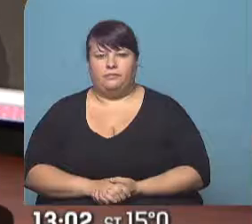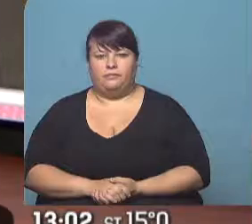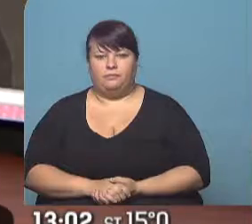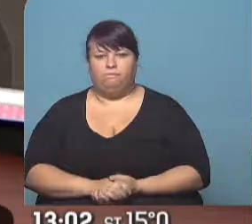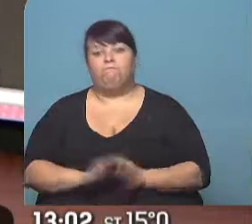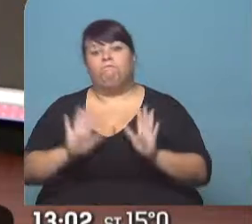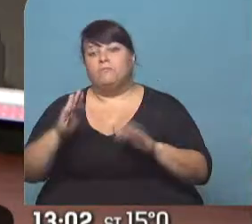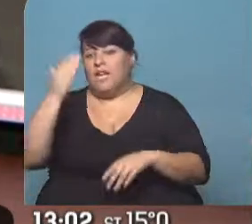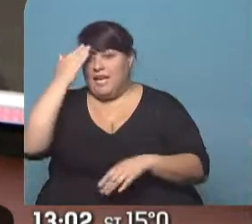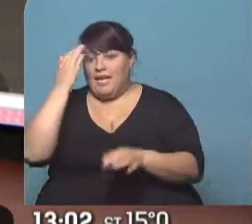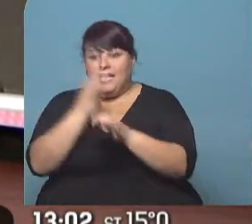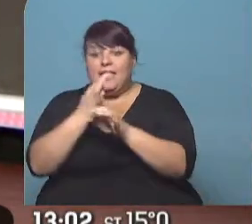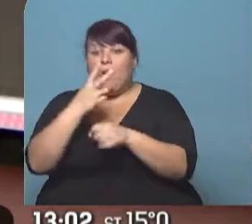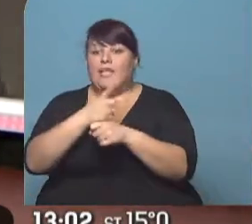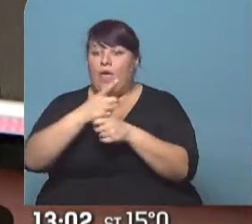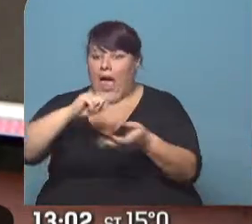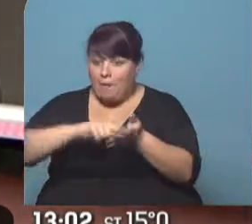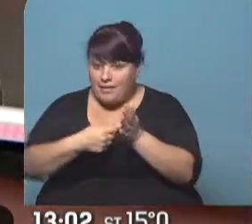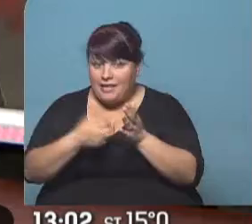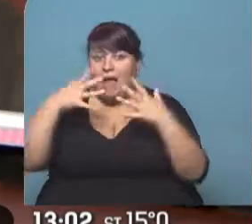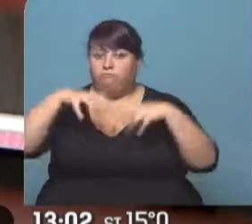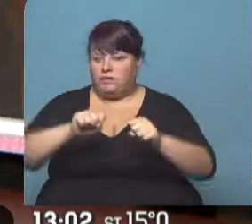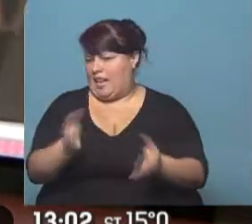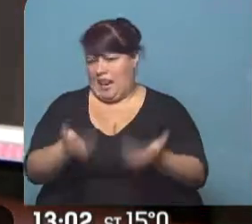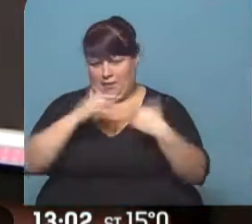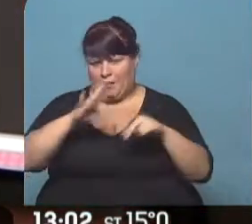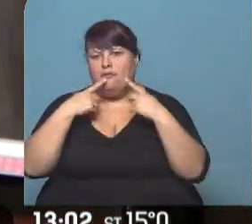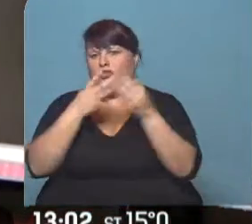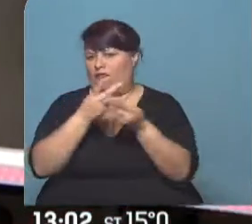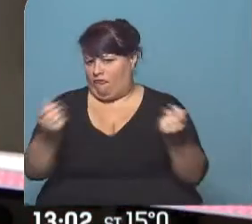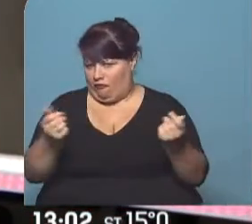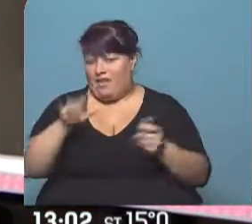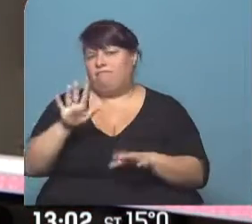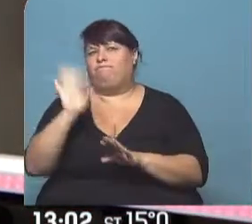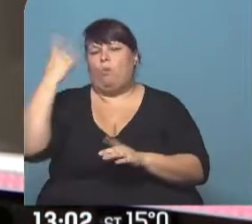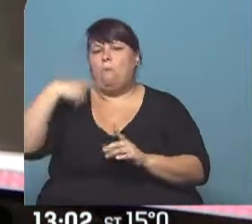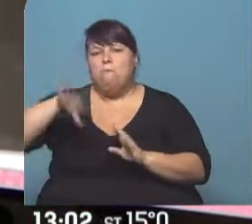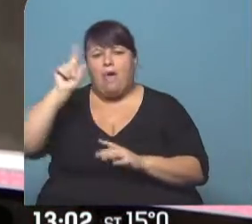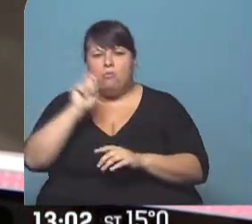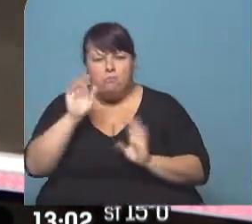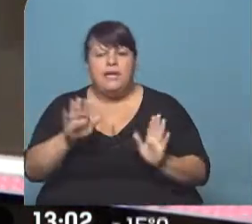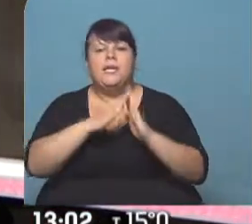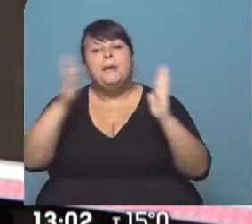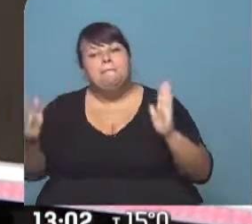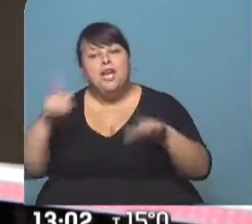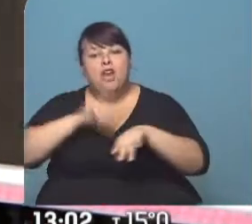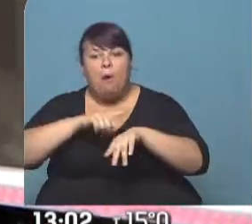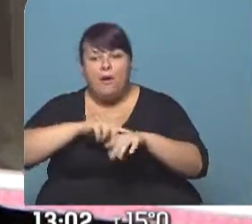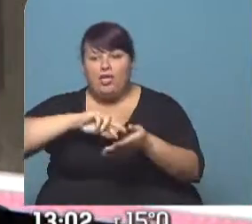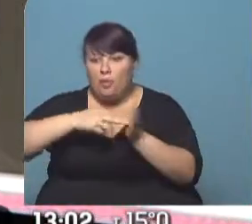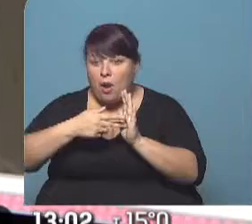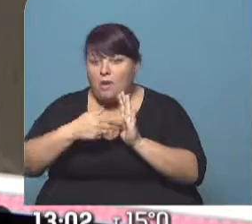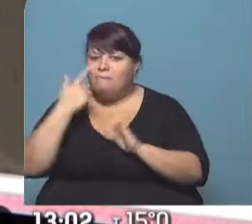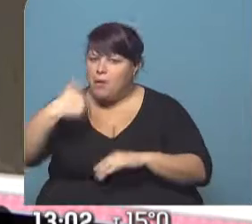al menos 15 escuelas secundarias porteñas levantaron las tomas en la medida de protesta que lleva casi un mes pero en el medio del conflicto se